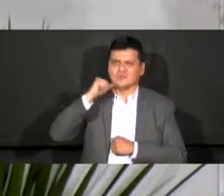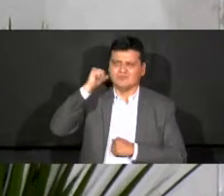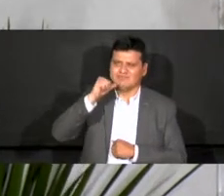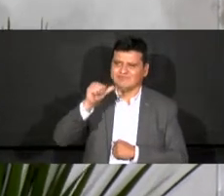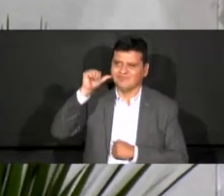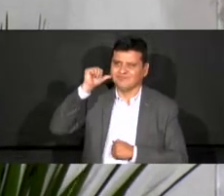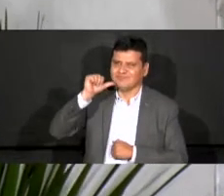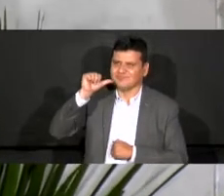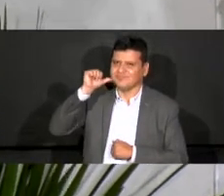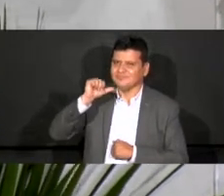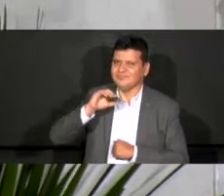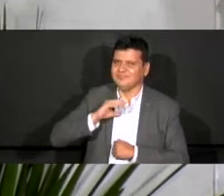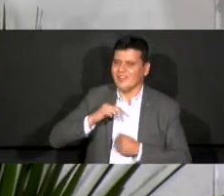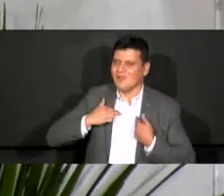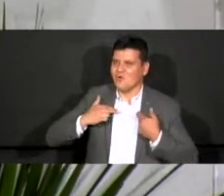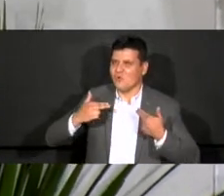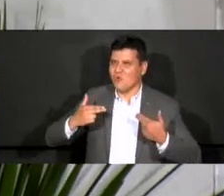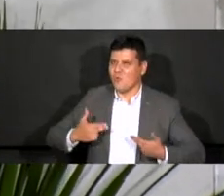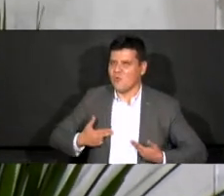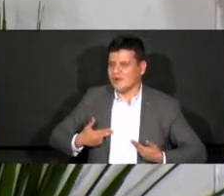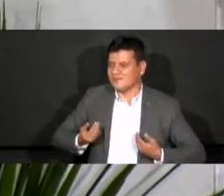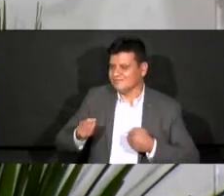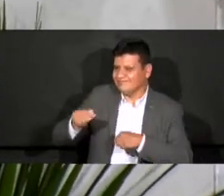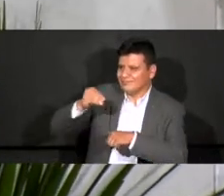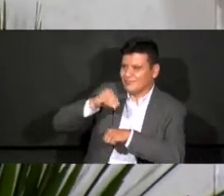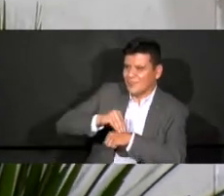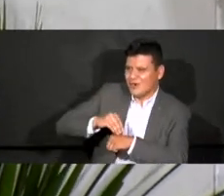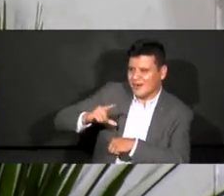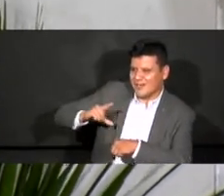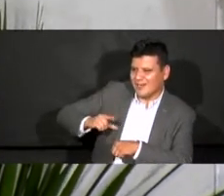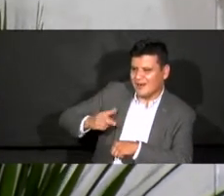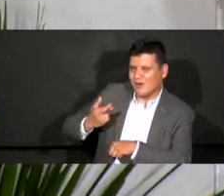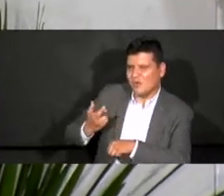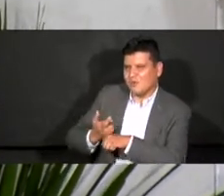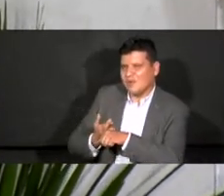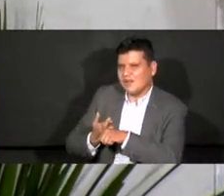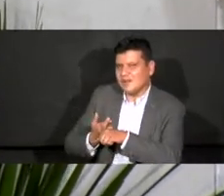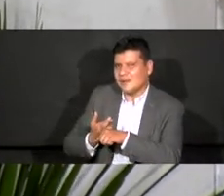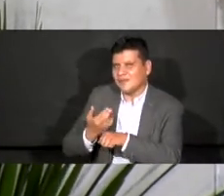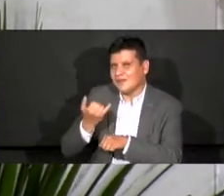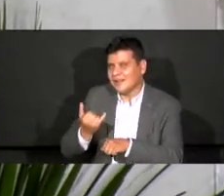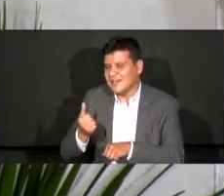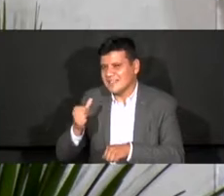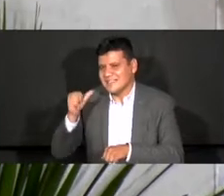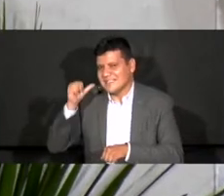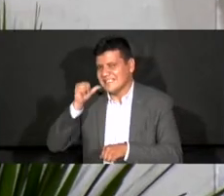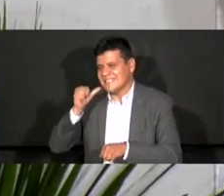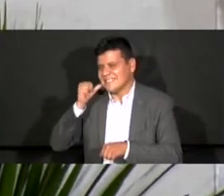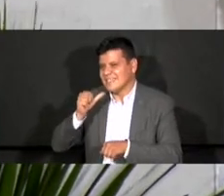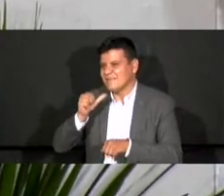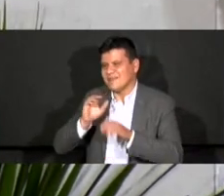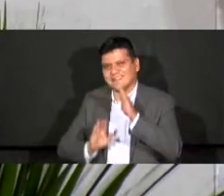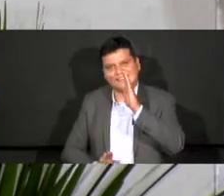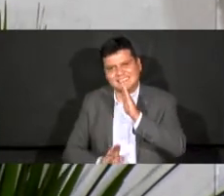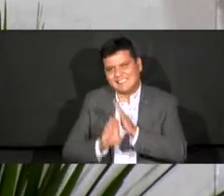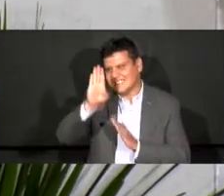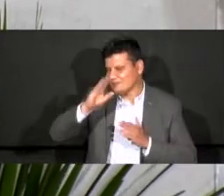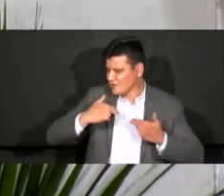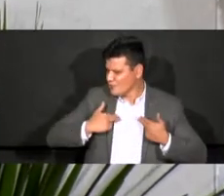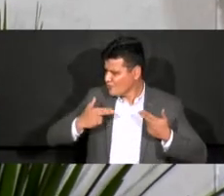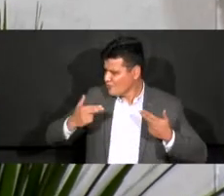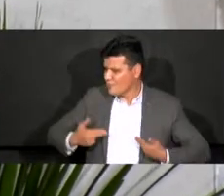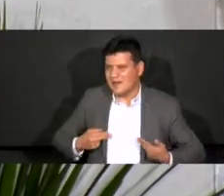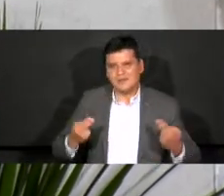vamos a atender todas las esferas del desarrollo humano, pero de forma específica, porque son las prioridades de los